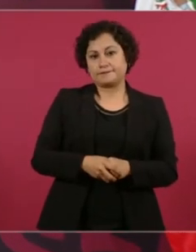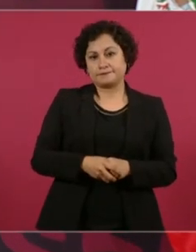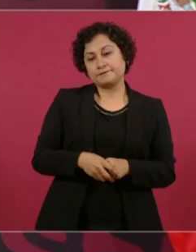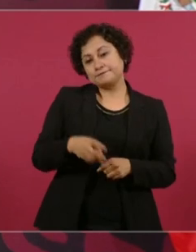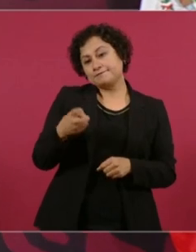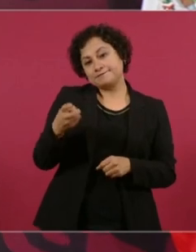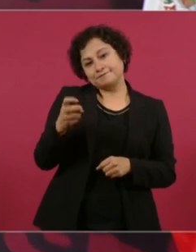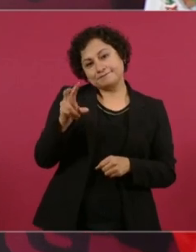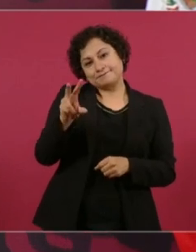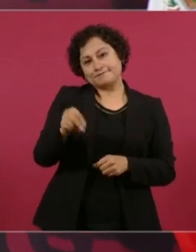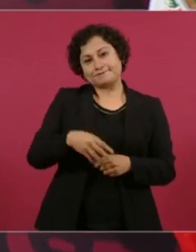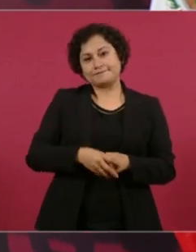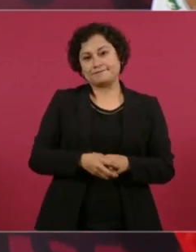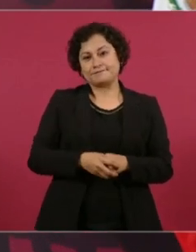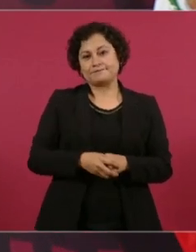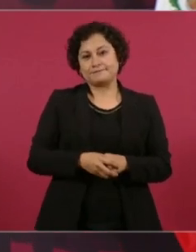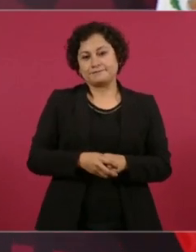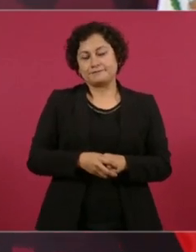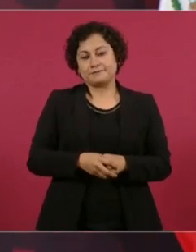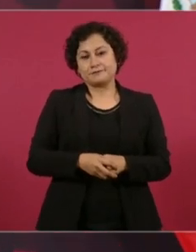Eso sí que no.